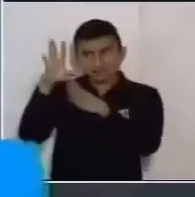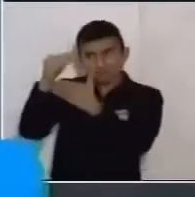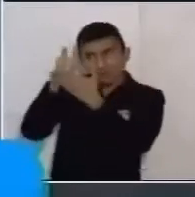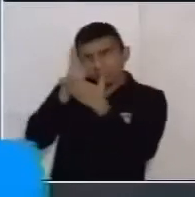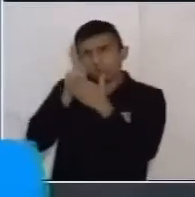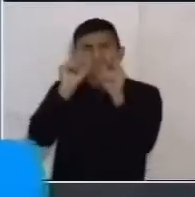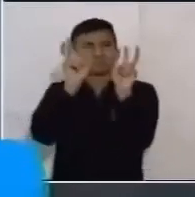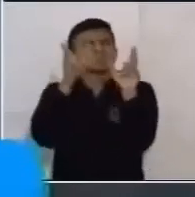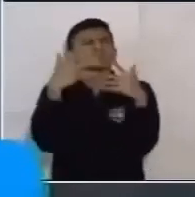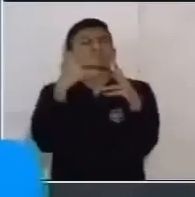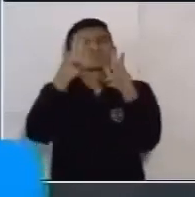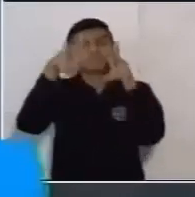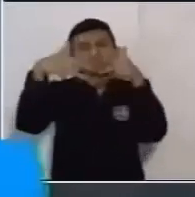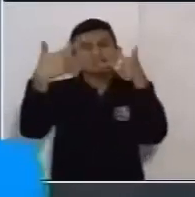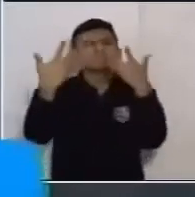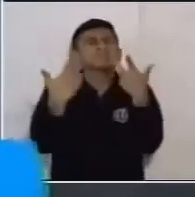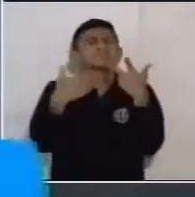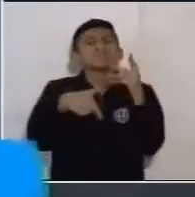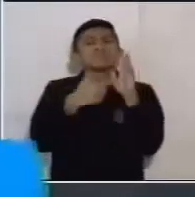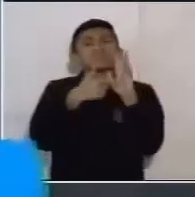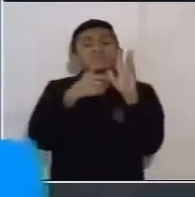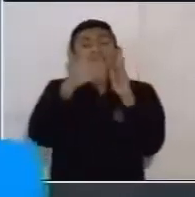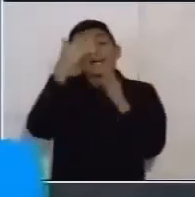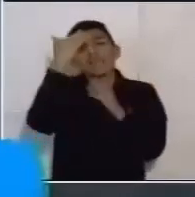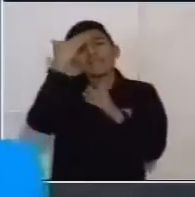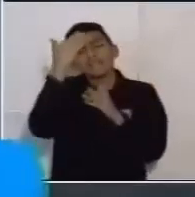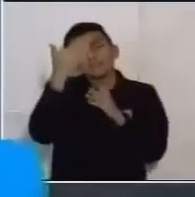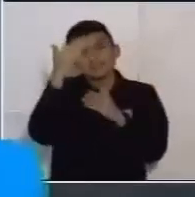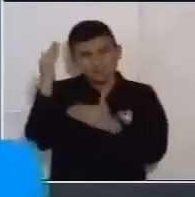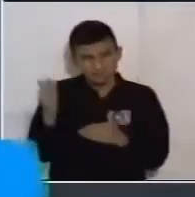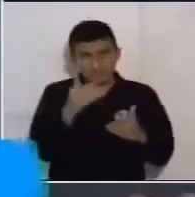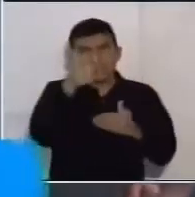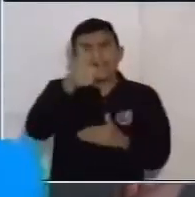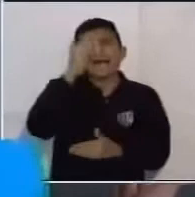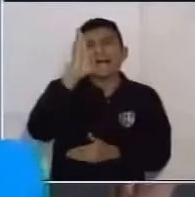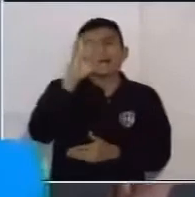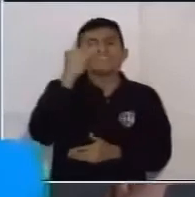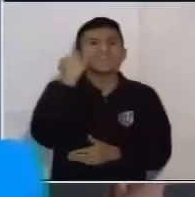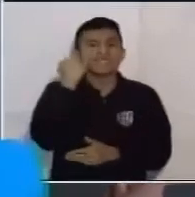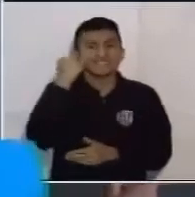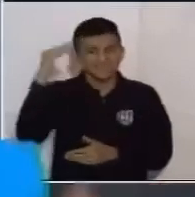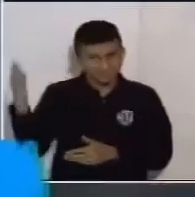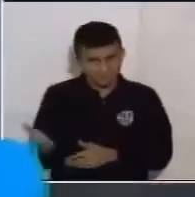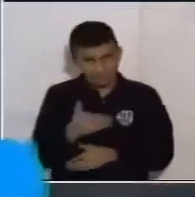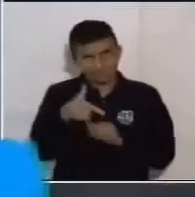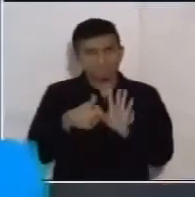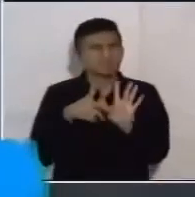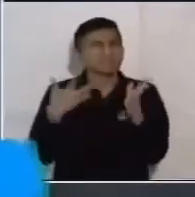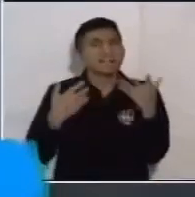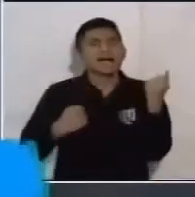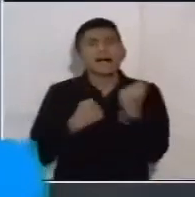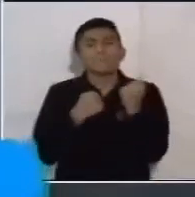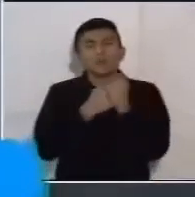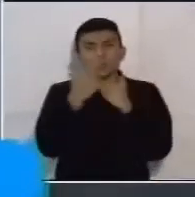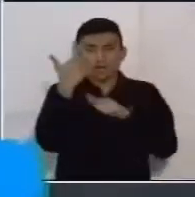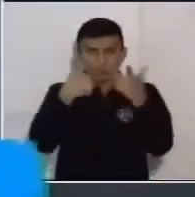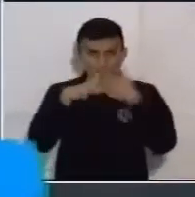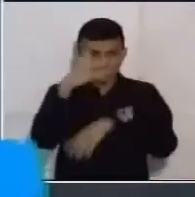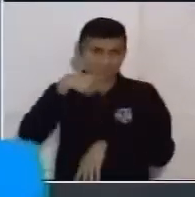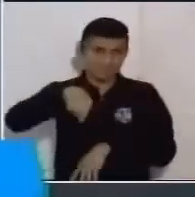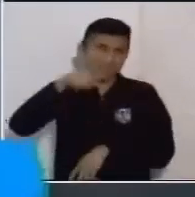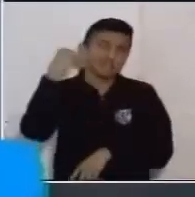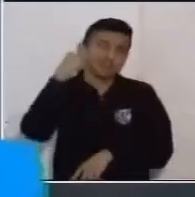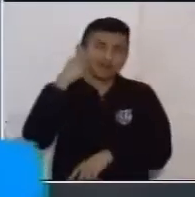transmisión, especialmente hoy agradecemos y le damos la bienvenida a Abdi, que nos ayuda con la lengua de señas. Bienvenido,